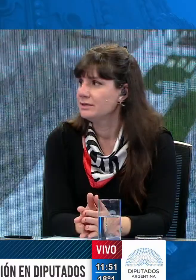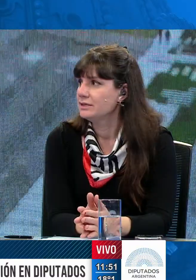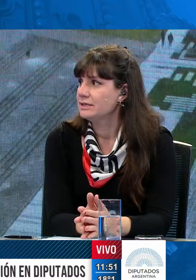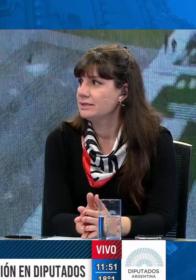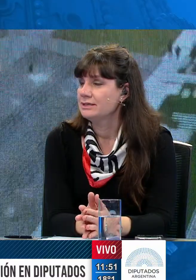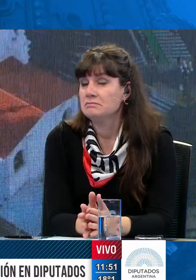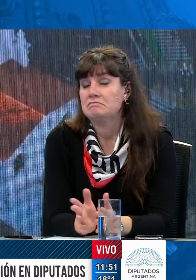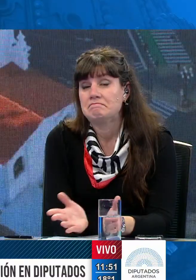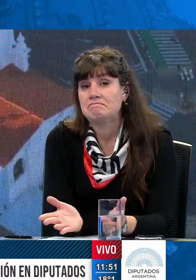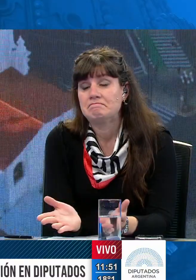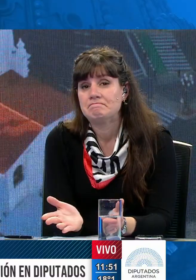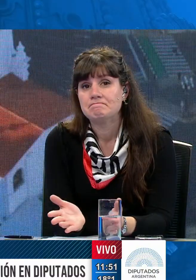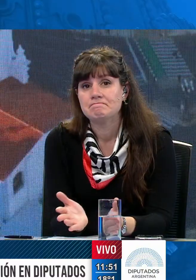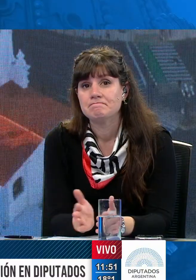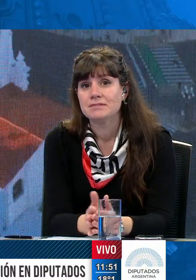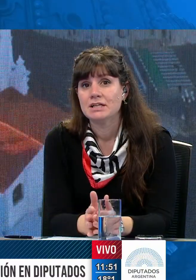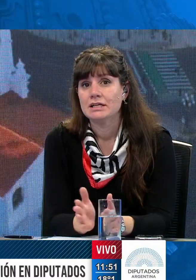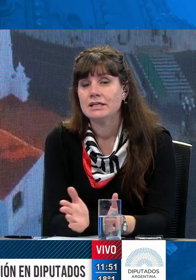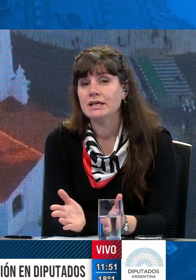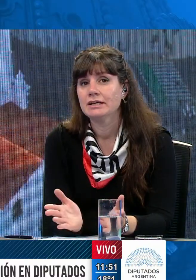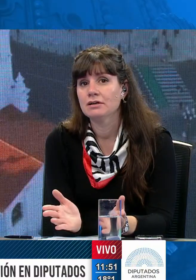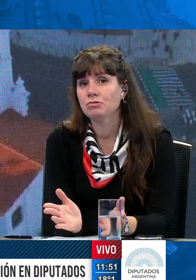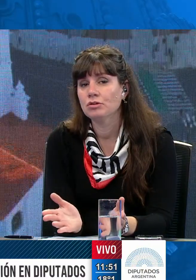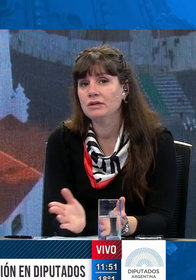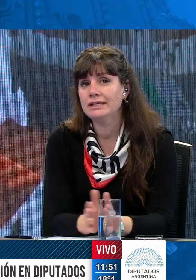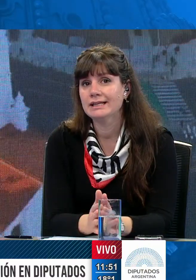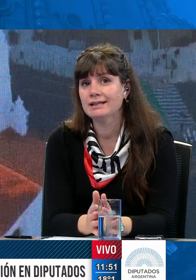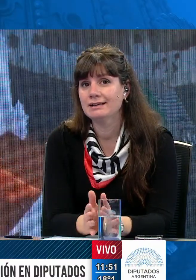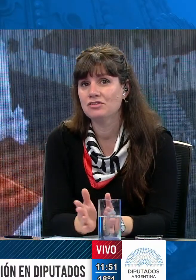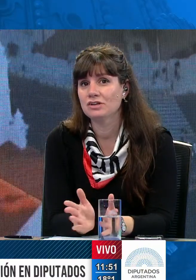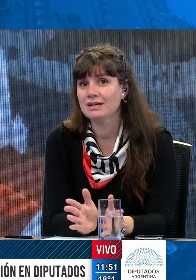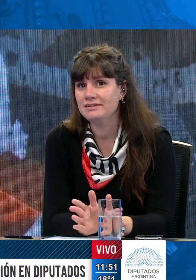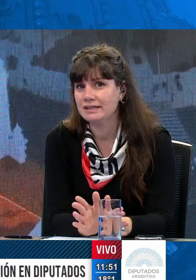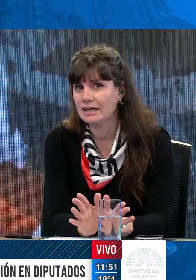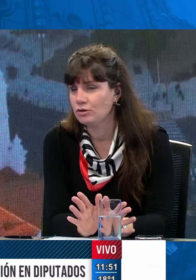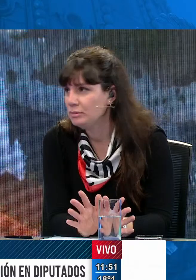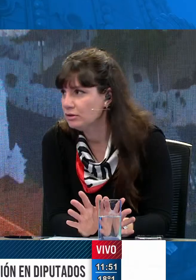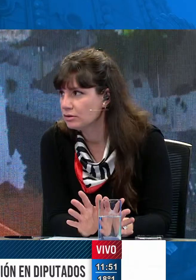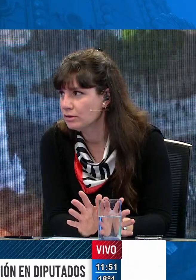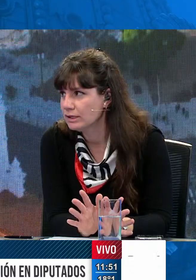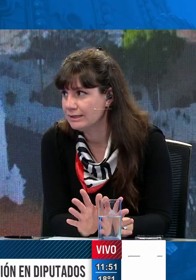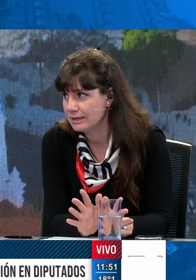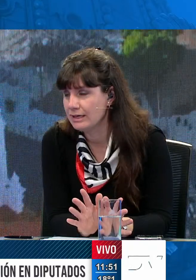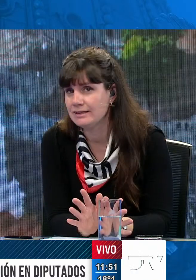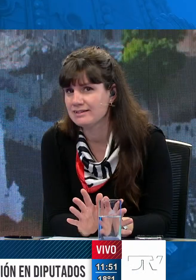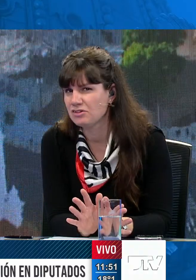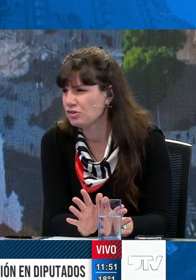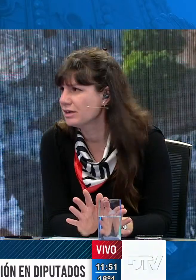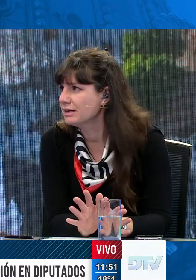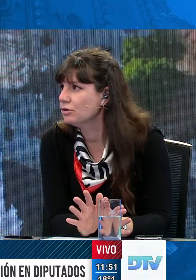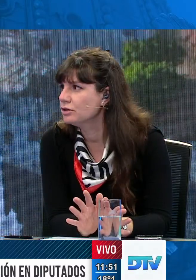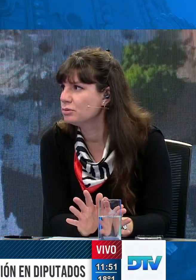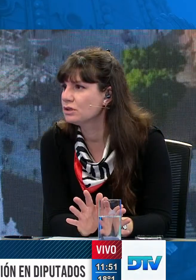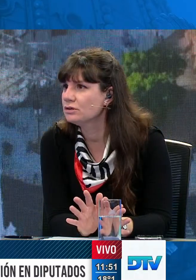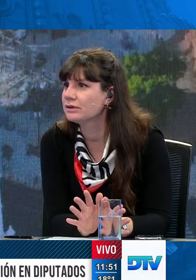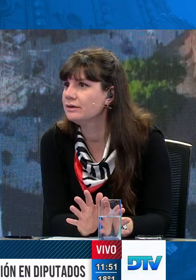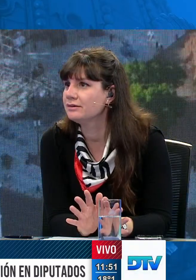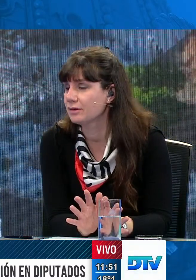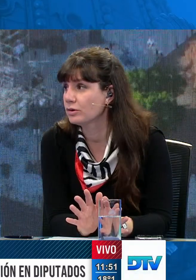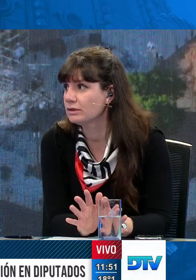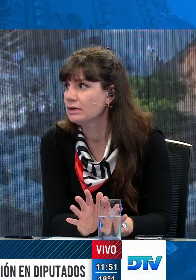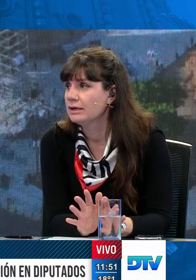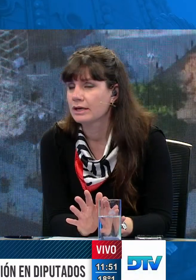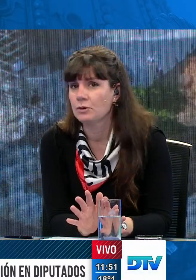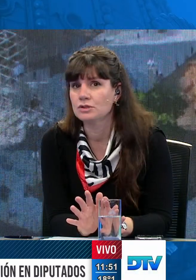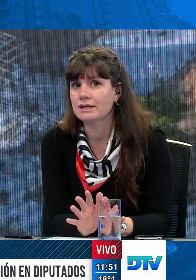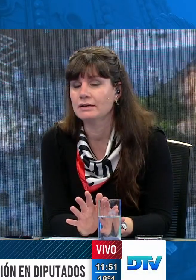vos, ¿te acordás? Parecía que era como la gran panacea los dólares Y del el que colchón. anunció Milei en cadena nacional ni siquiera lo envió, ¿no? Claro. El de sancionar a los diputados que, ¿se